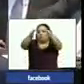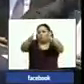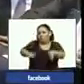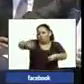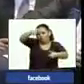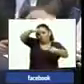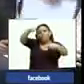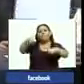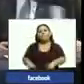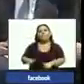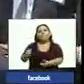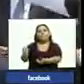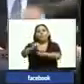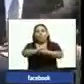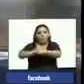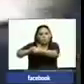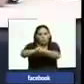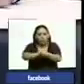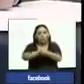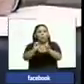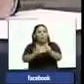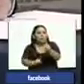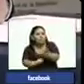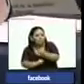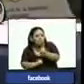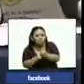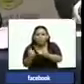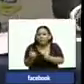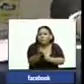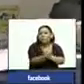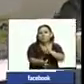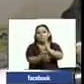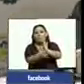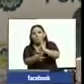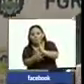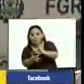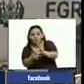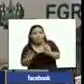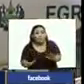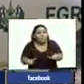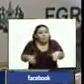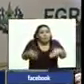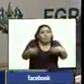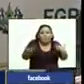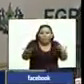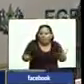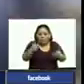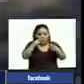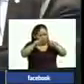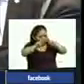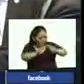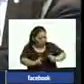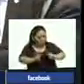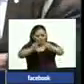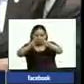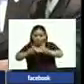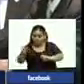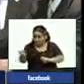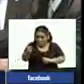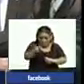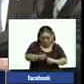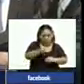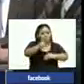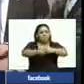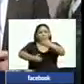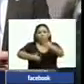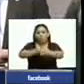cooperación que permitirá fortalecer las capacidades técnicas del personal orientados a investigar y procesar personas